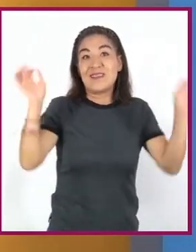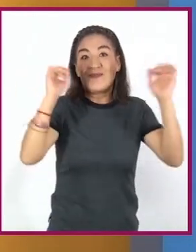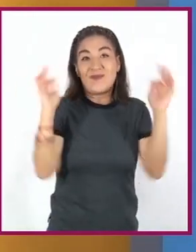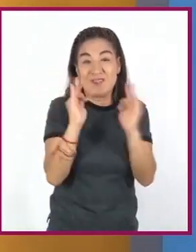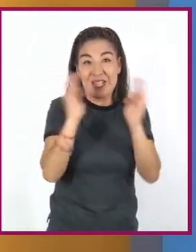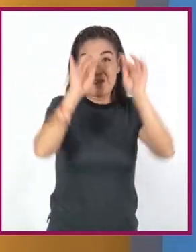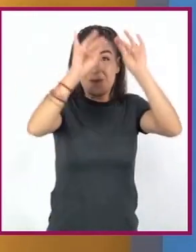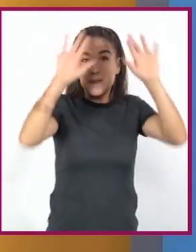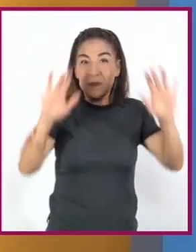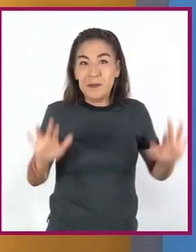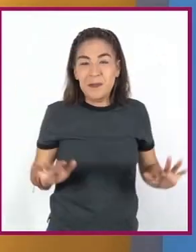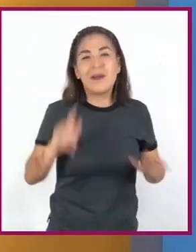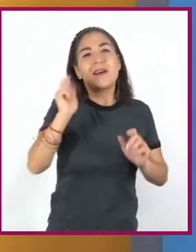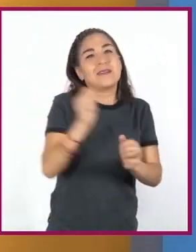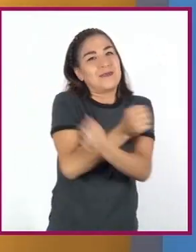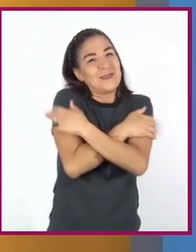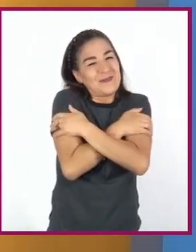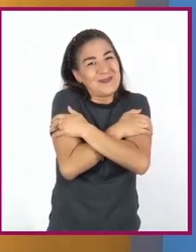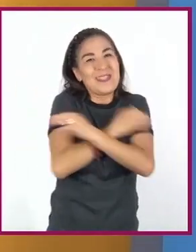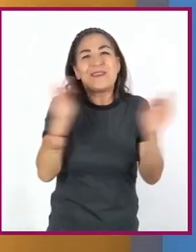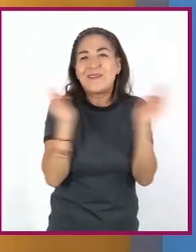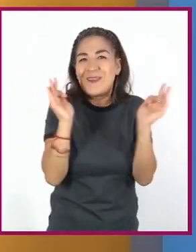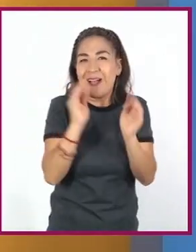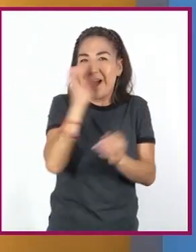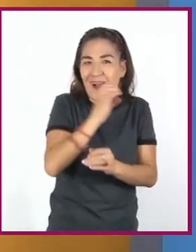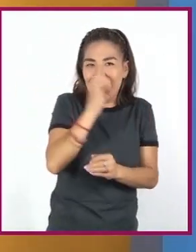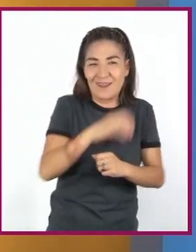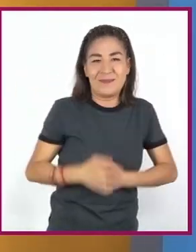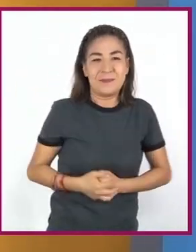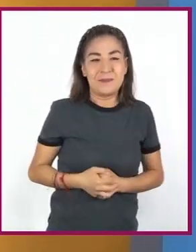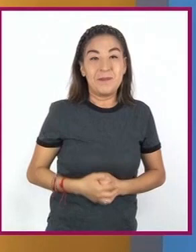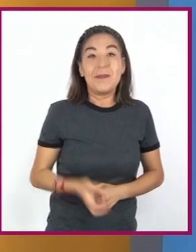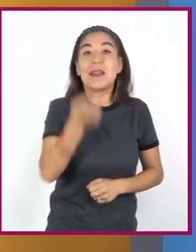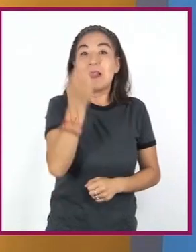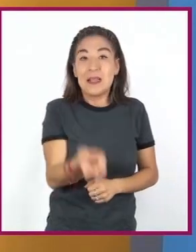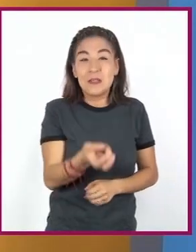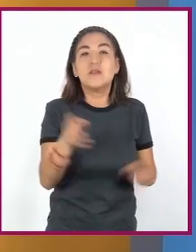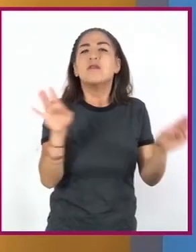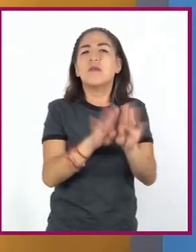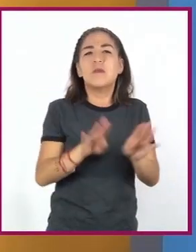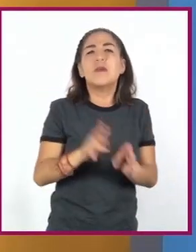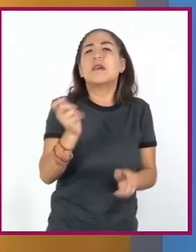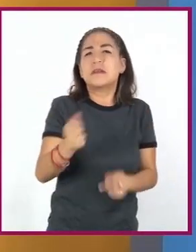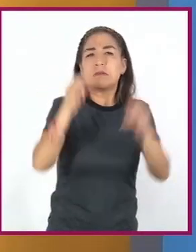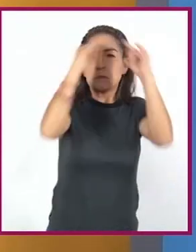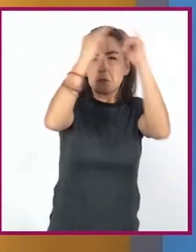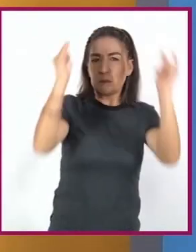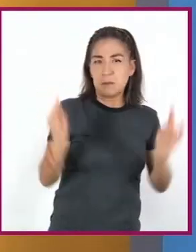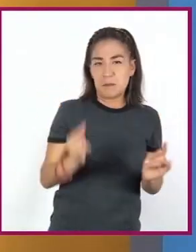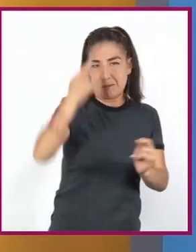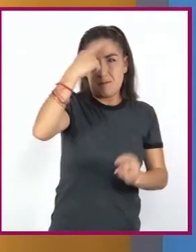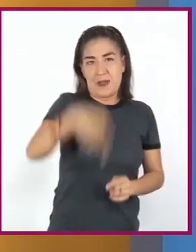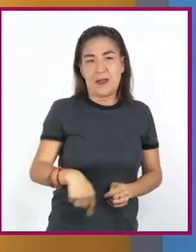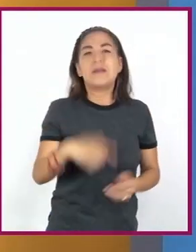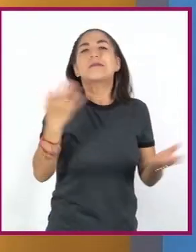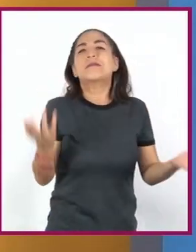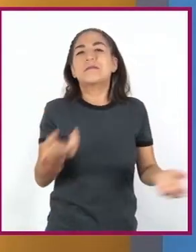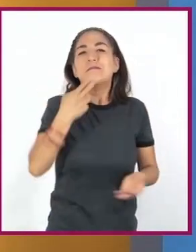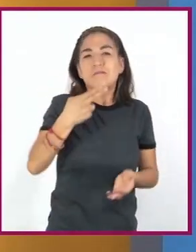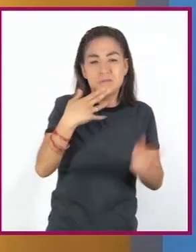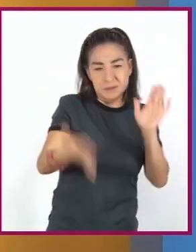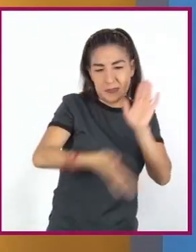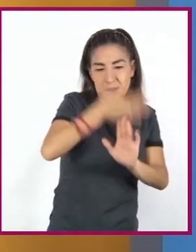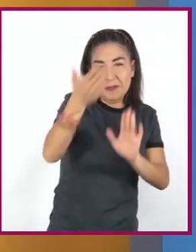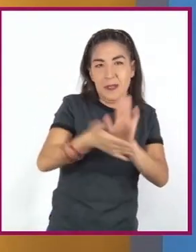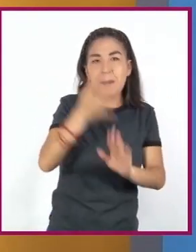invierno, ofrecernos un buen refugio contra el frío. Así que una carpa puede ser de acuerdo con su construcción